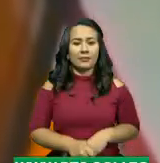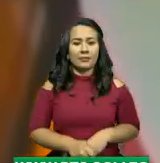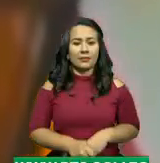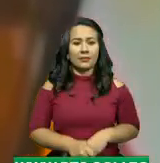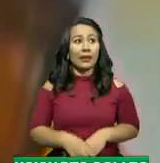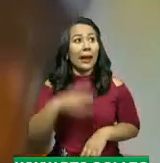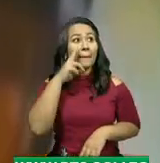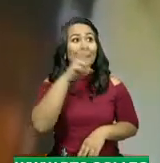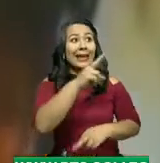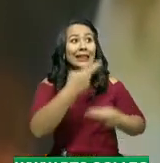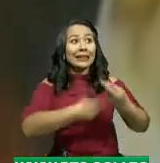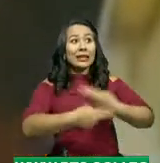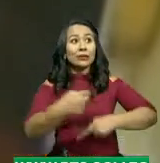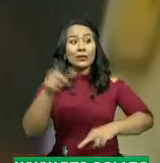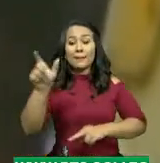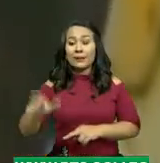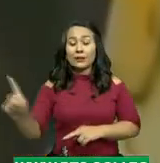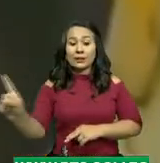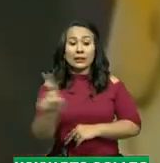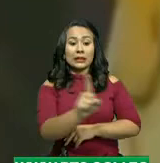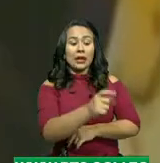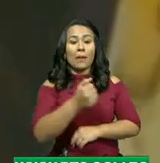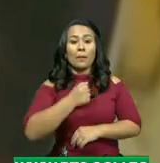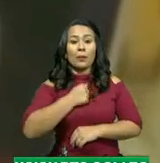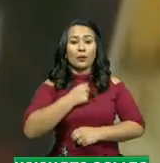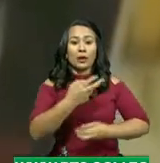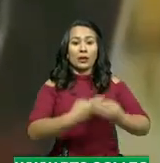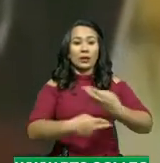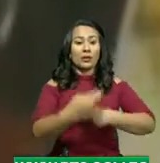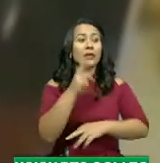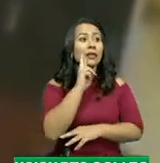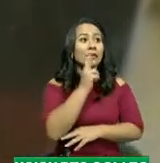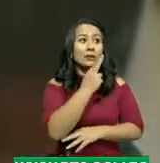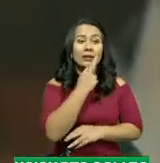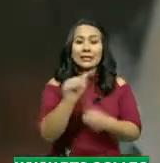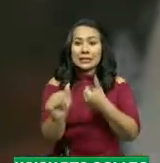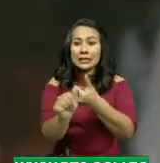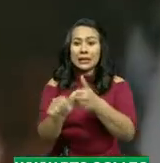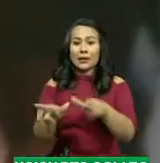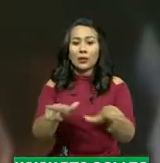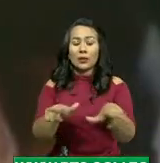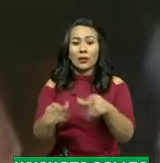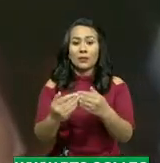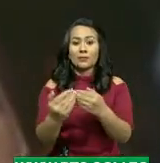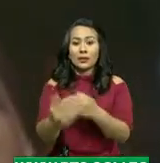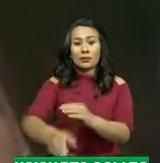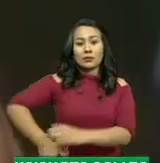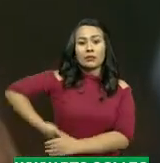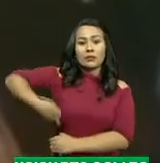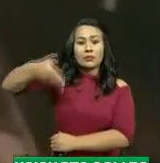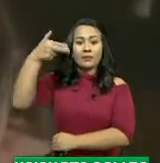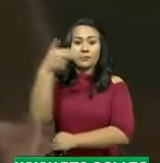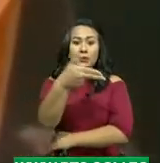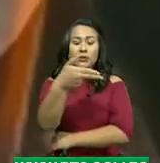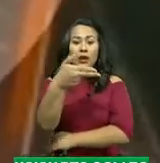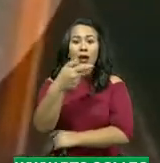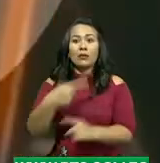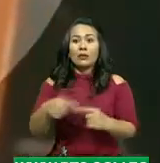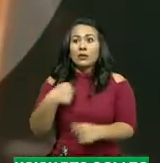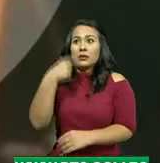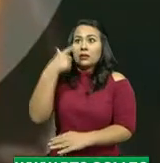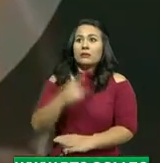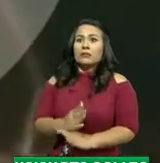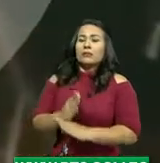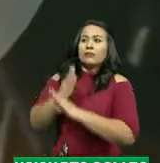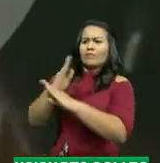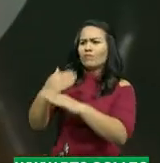Llega al local e inmediatamente se le acerca al propietario del restaurante y a pocos centímetros saca la pistola, pero la víctima reacciona al instante